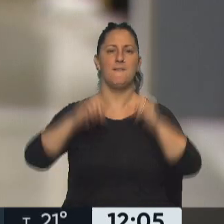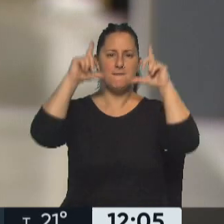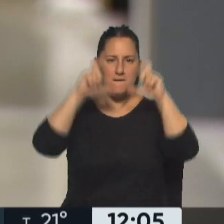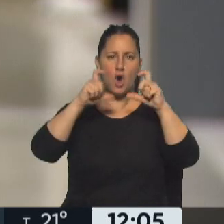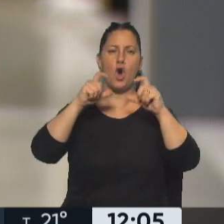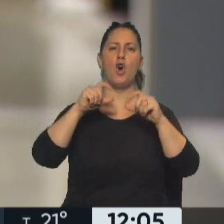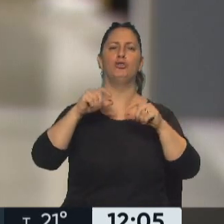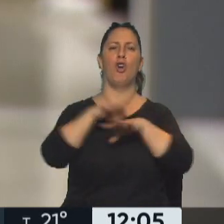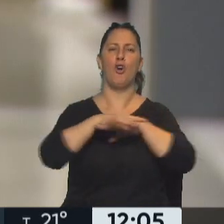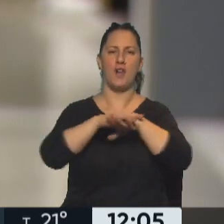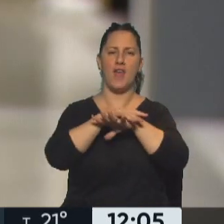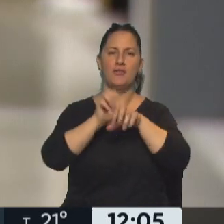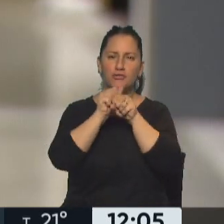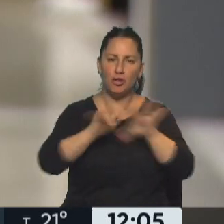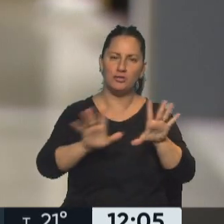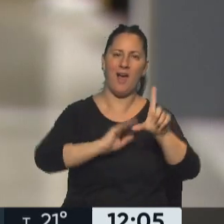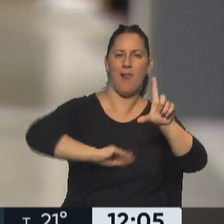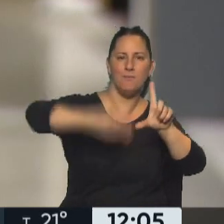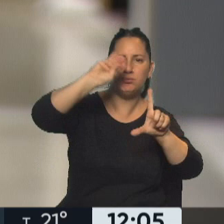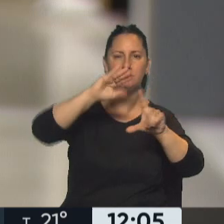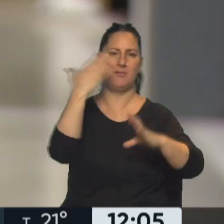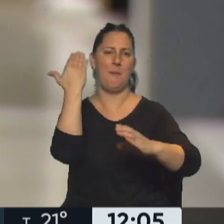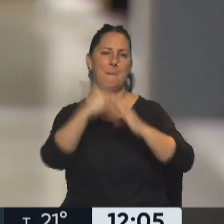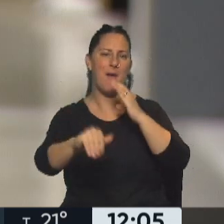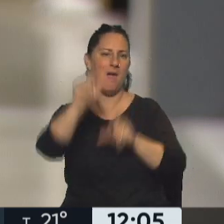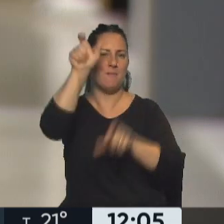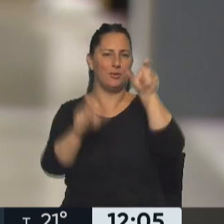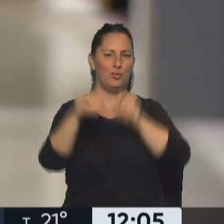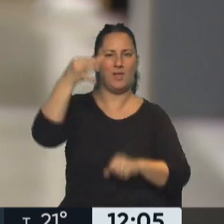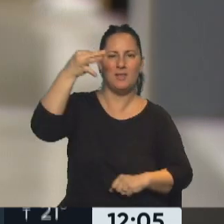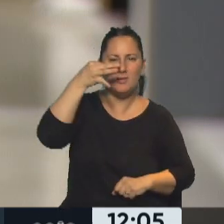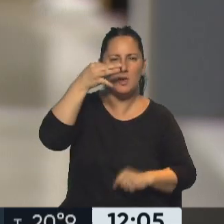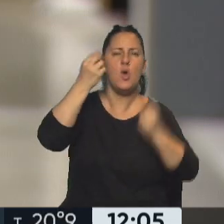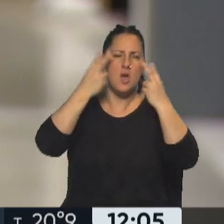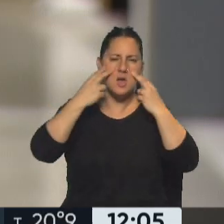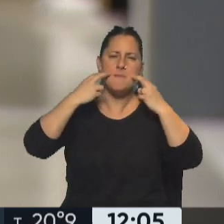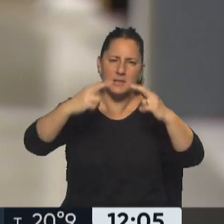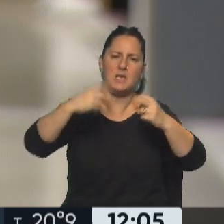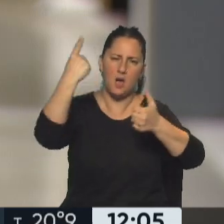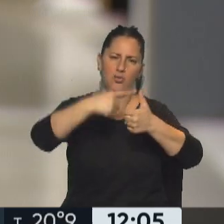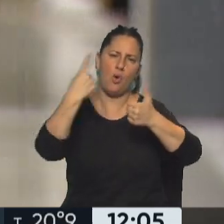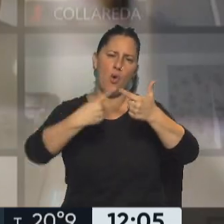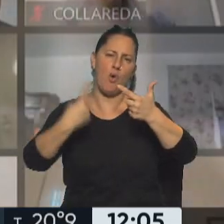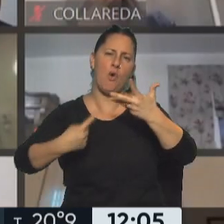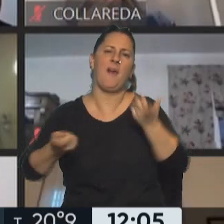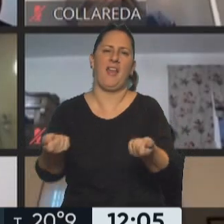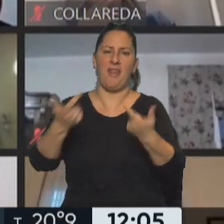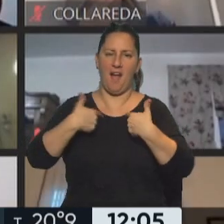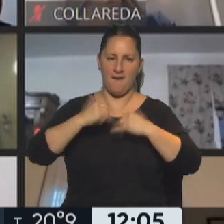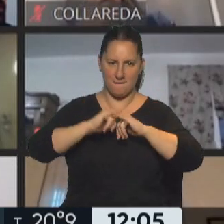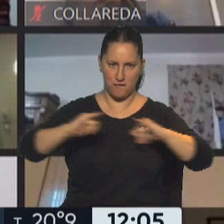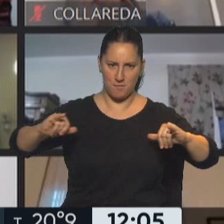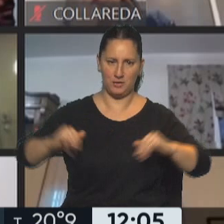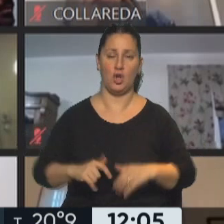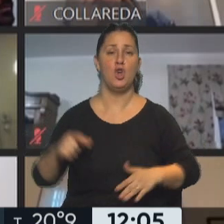posteos en redes sociales mails testigos hay hay muchas variantes hay muchas fuentes de información la